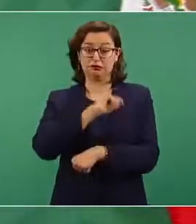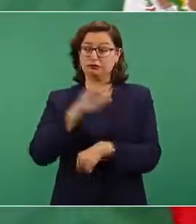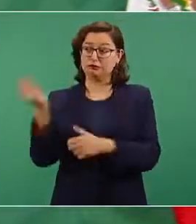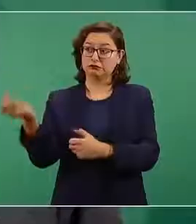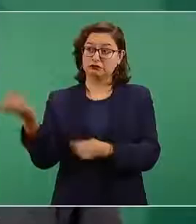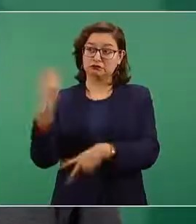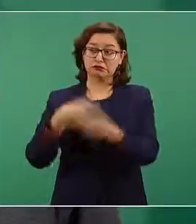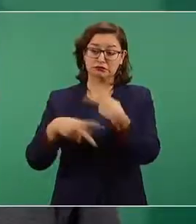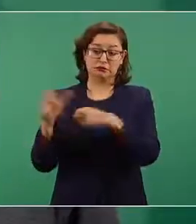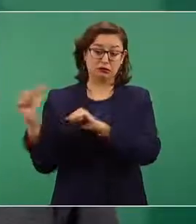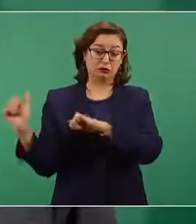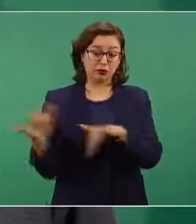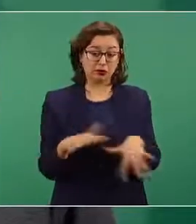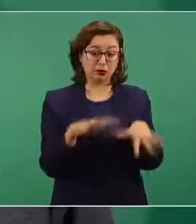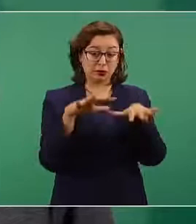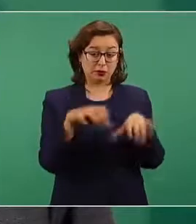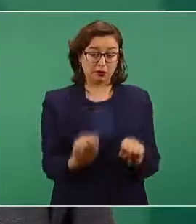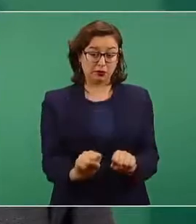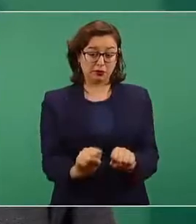la